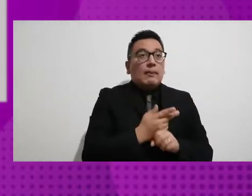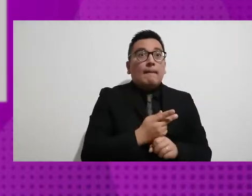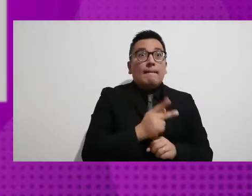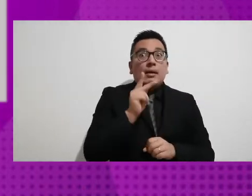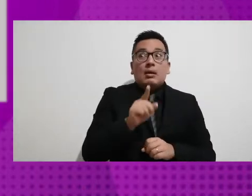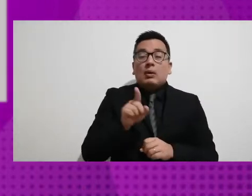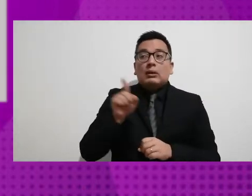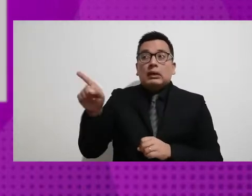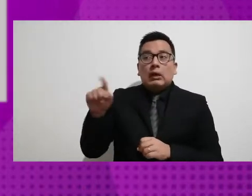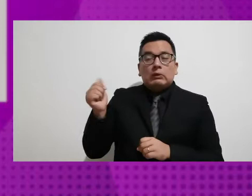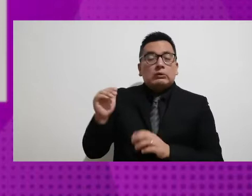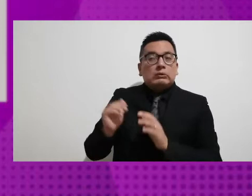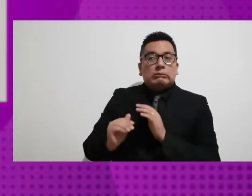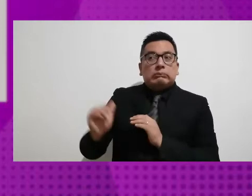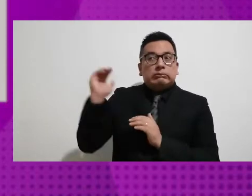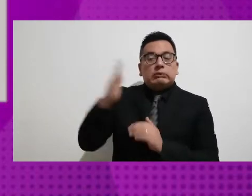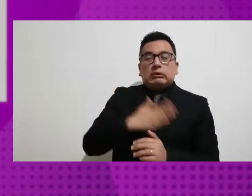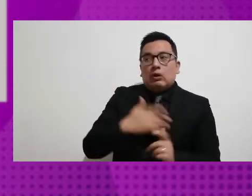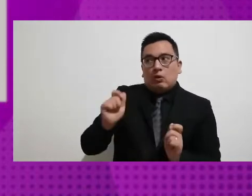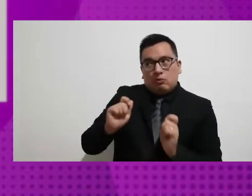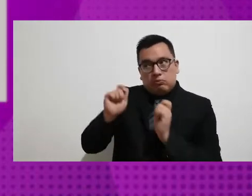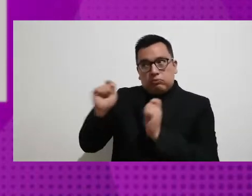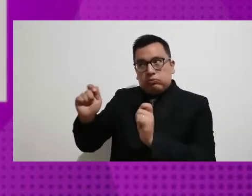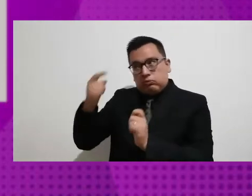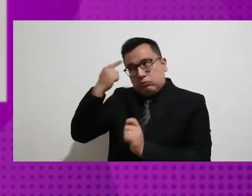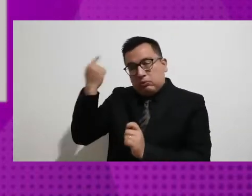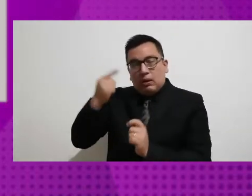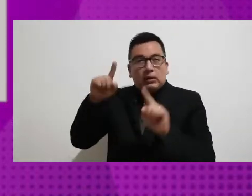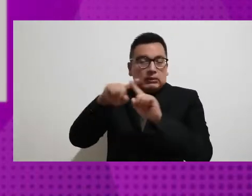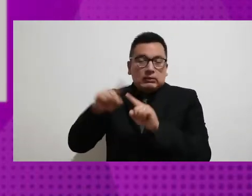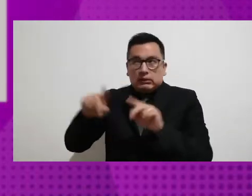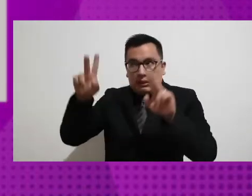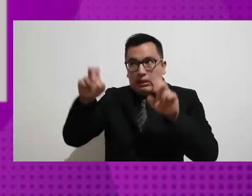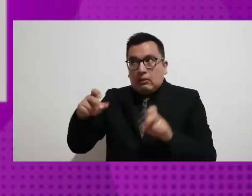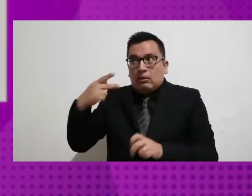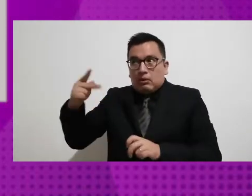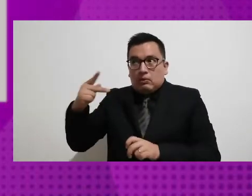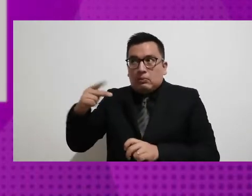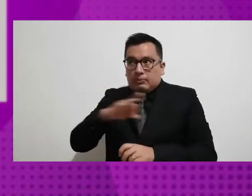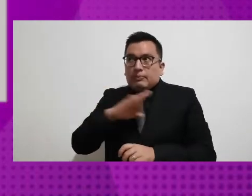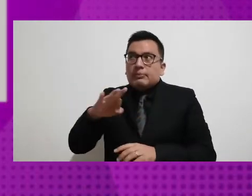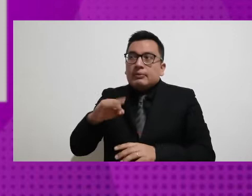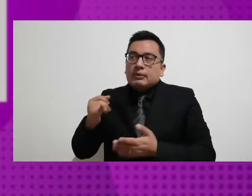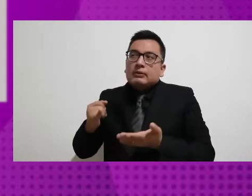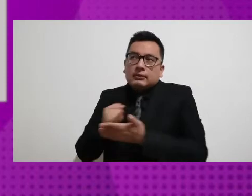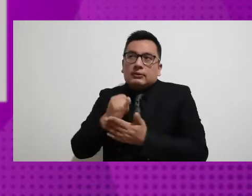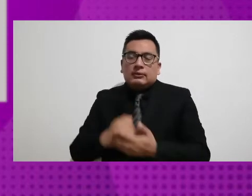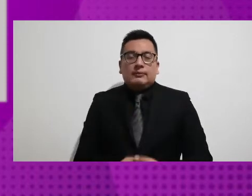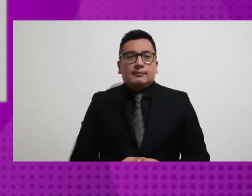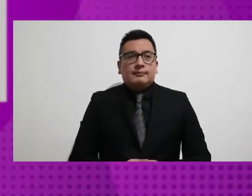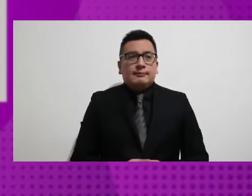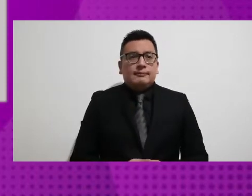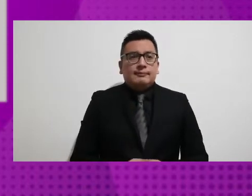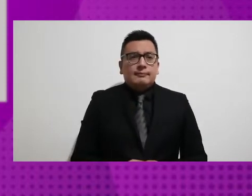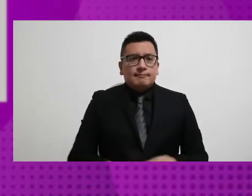sobre áreas políticas que son mucho más amplias a lo que le compete a los estados en lo individual.